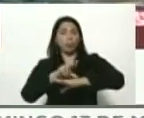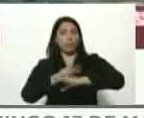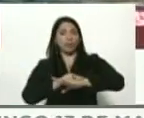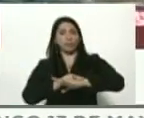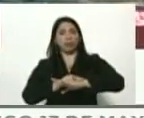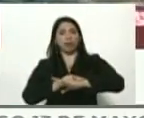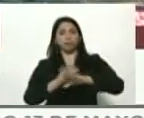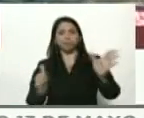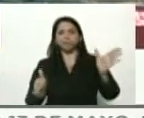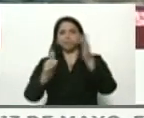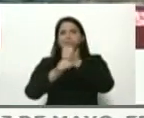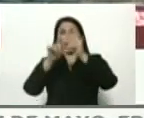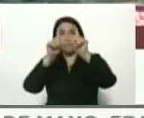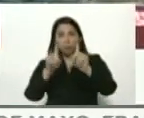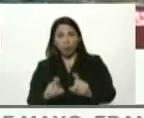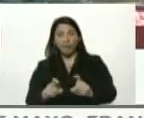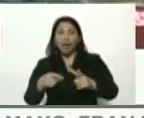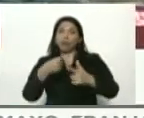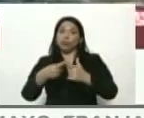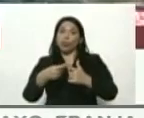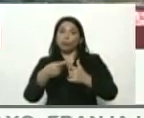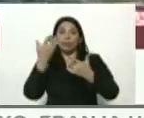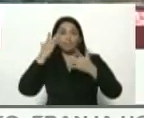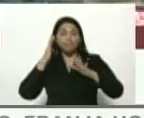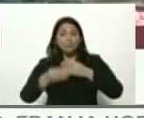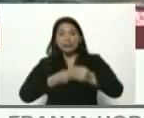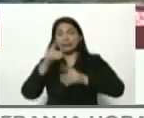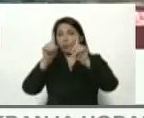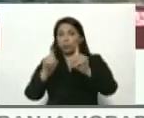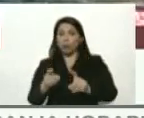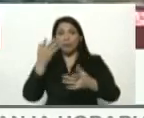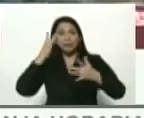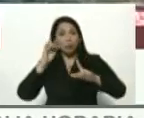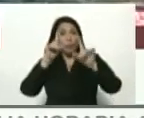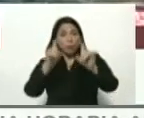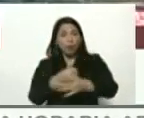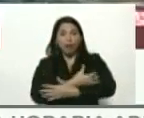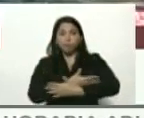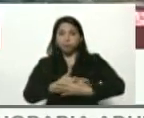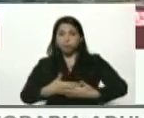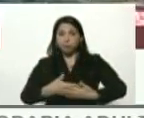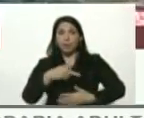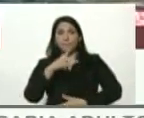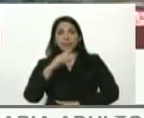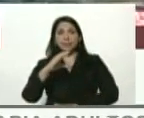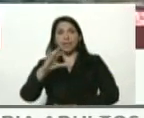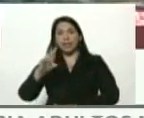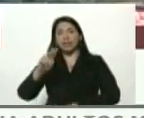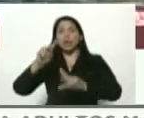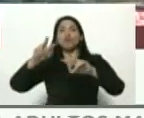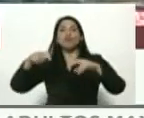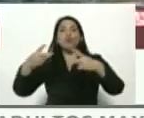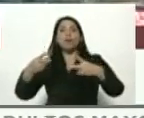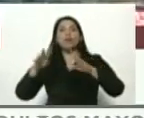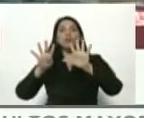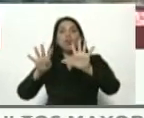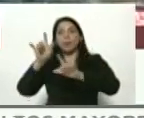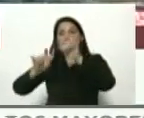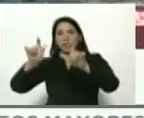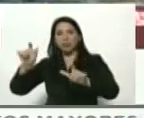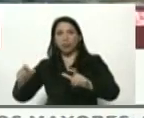de detección, bueno, se determinó, según la prueba molecular, estos 9 casos